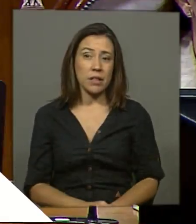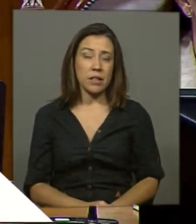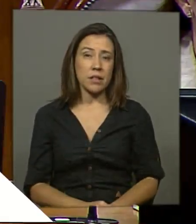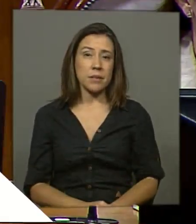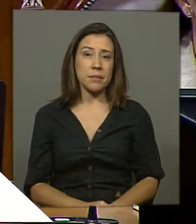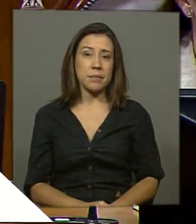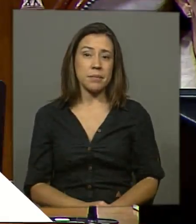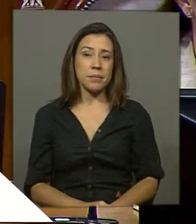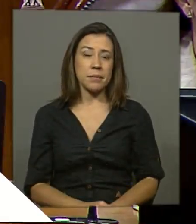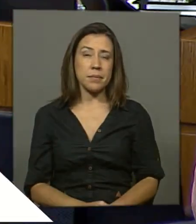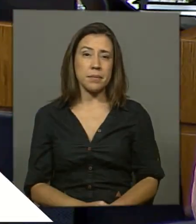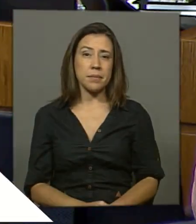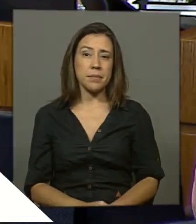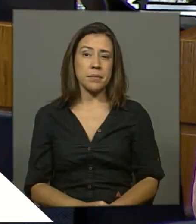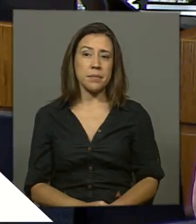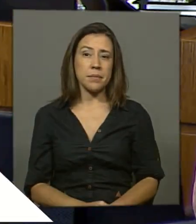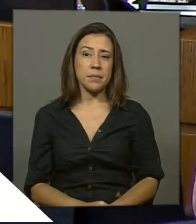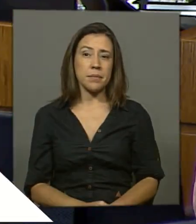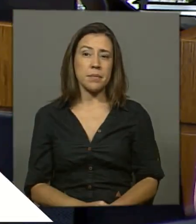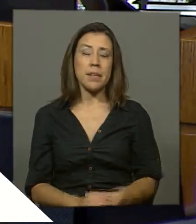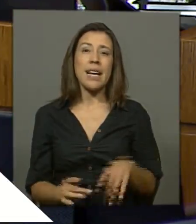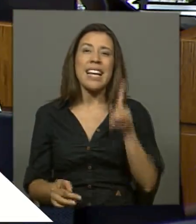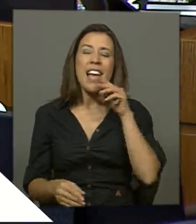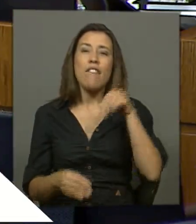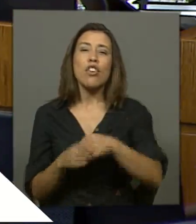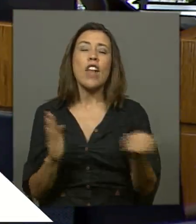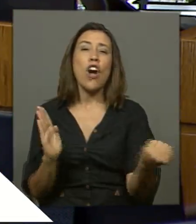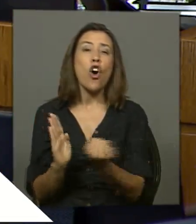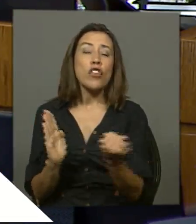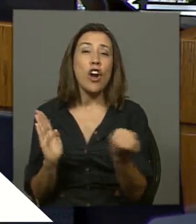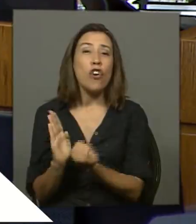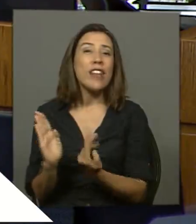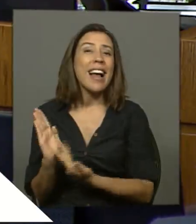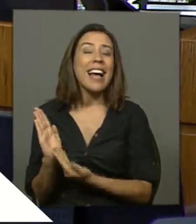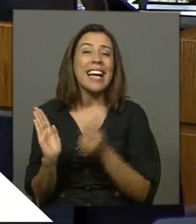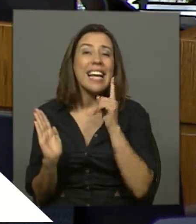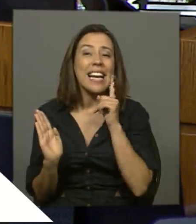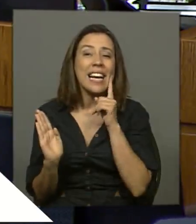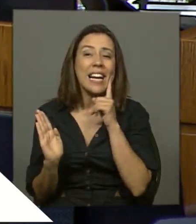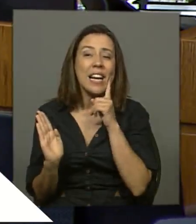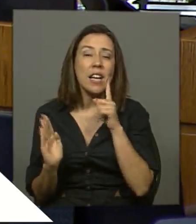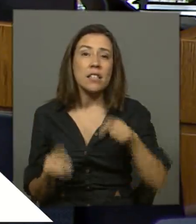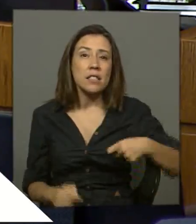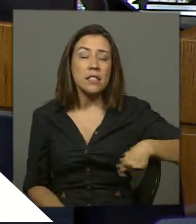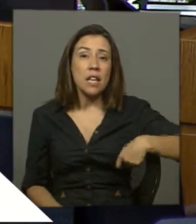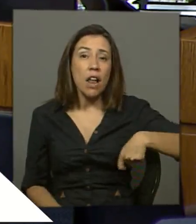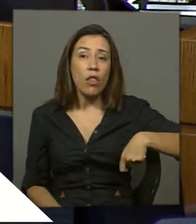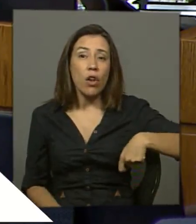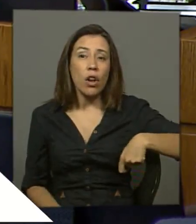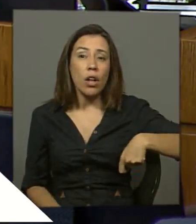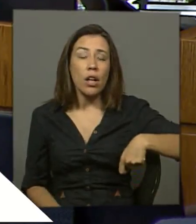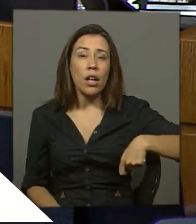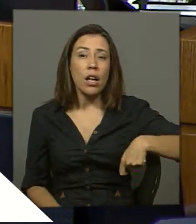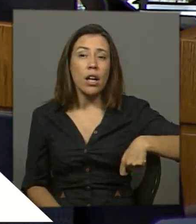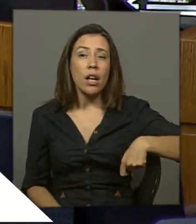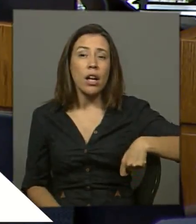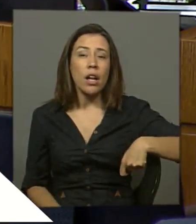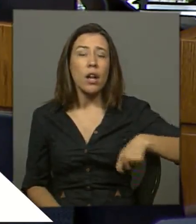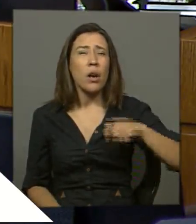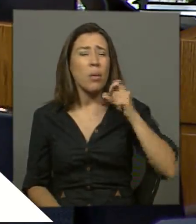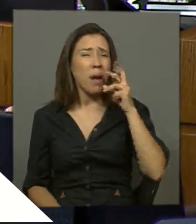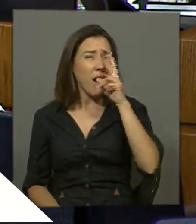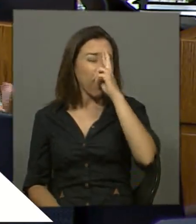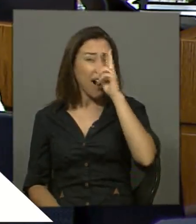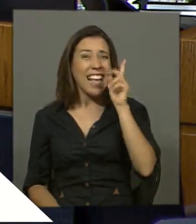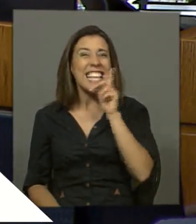oportunidades y sabe quién lo ha votado en contra también este proyecto un senador y sabe cuál es la curiosidad